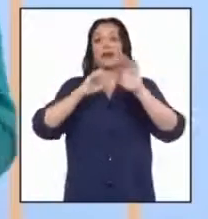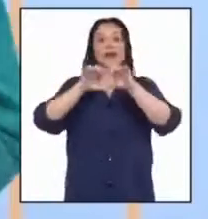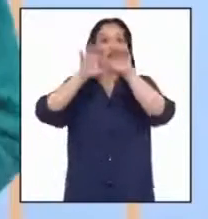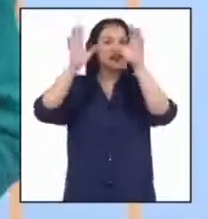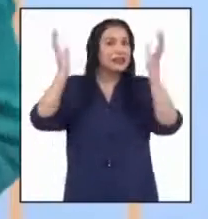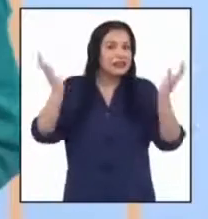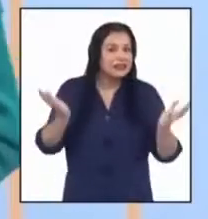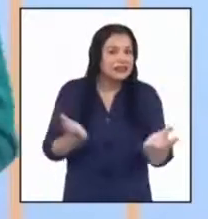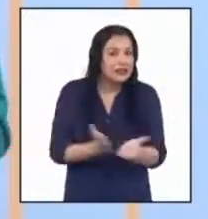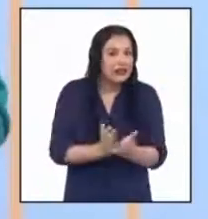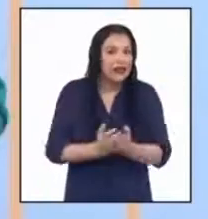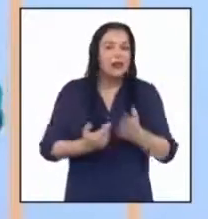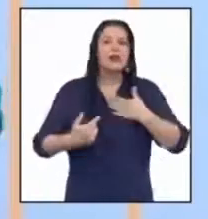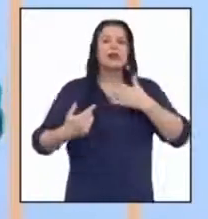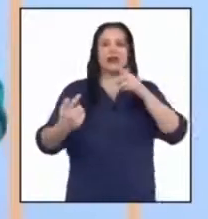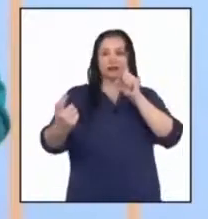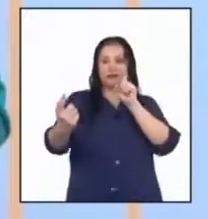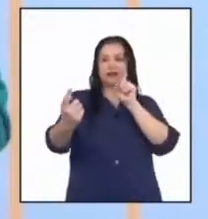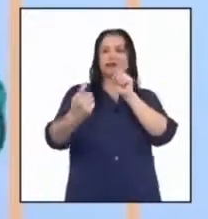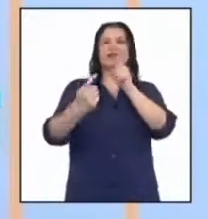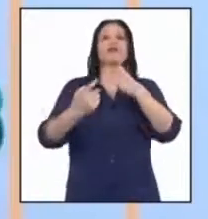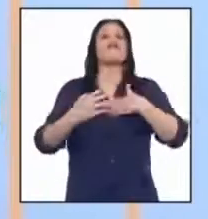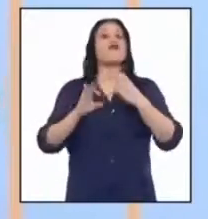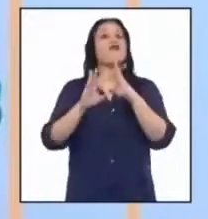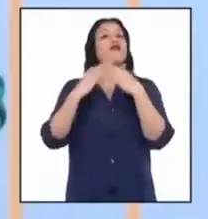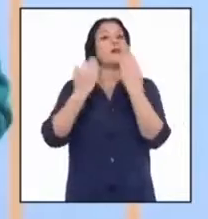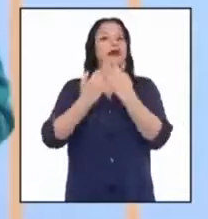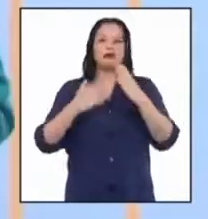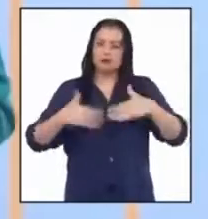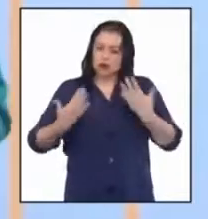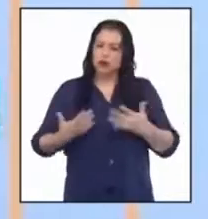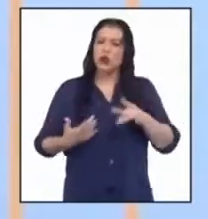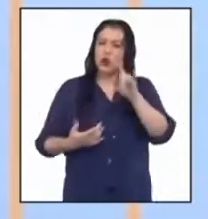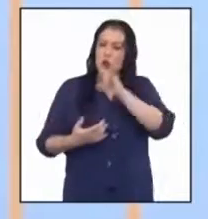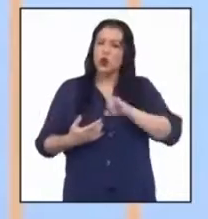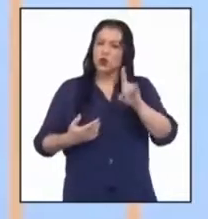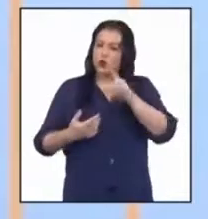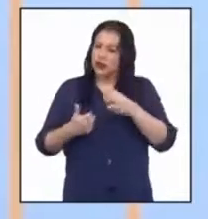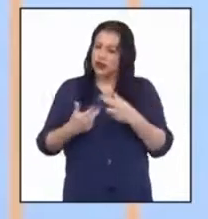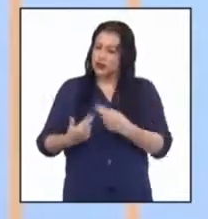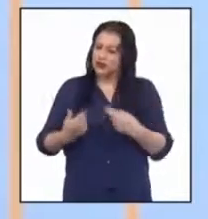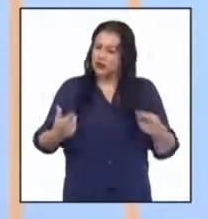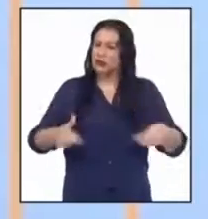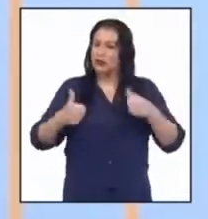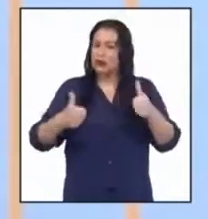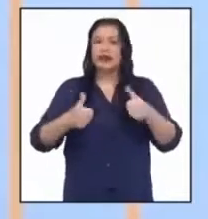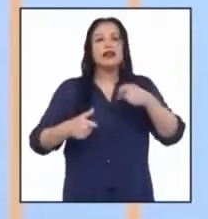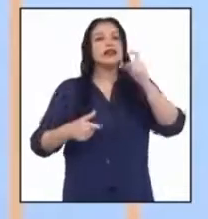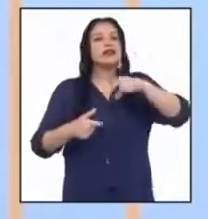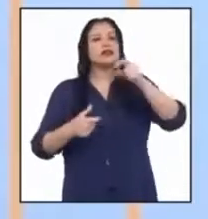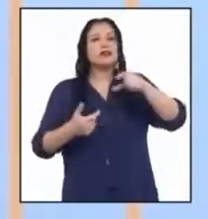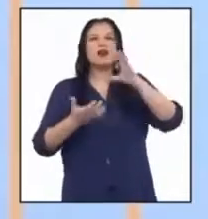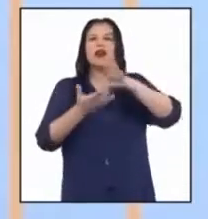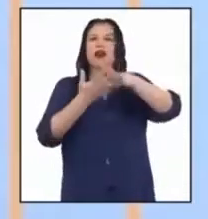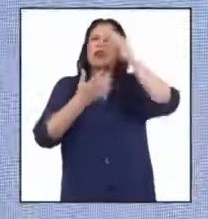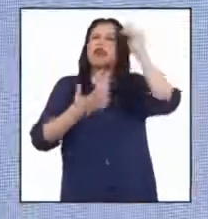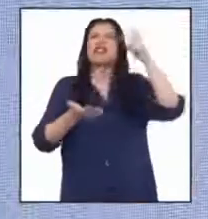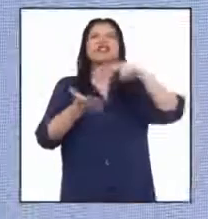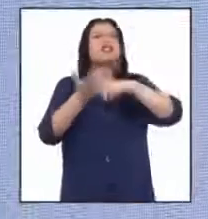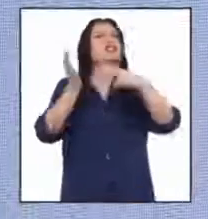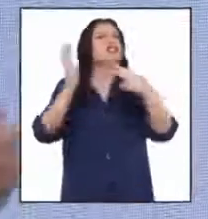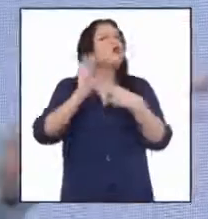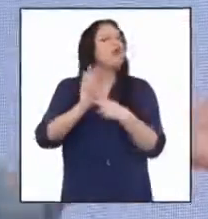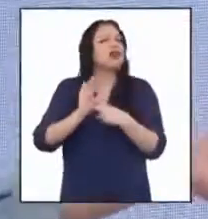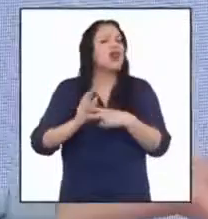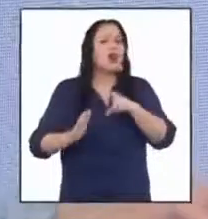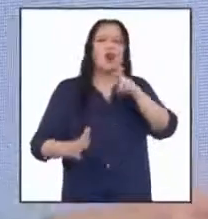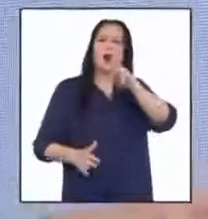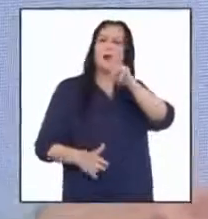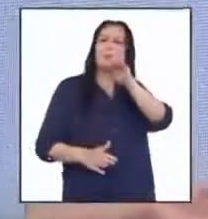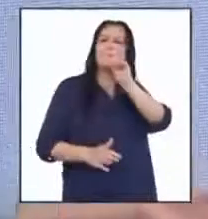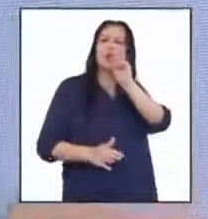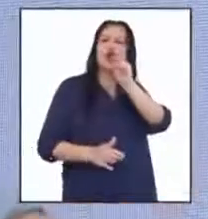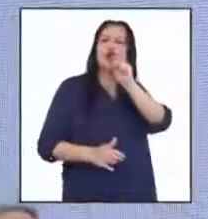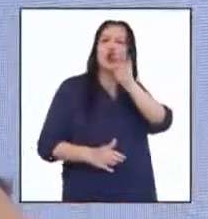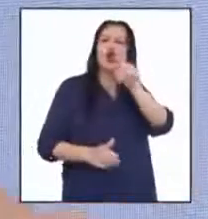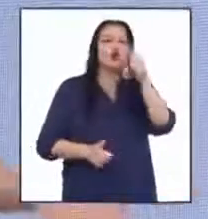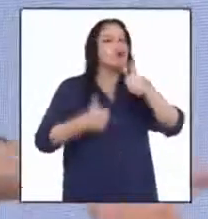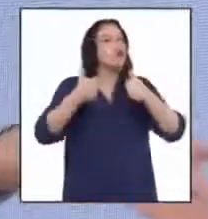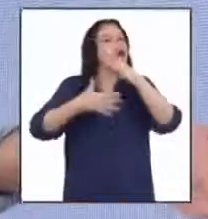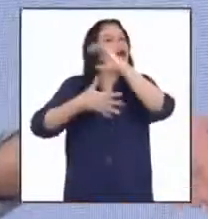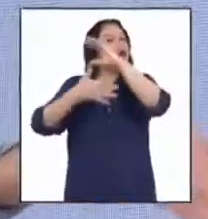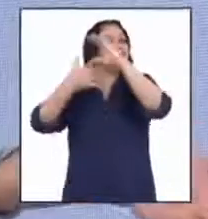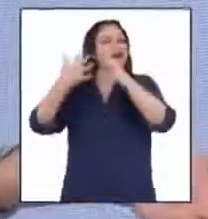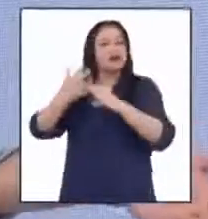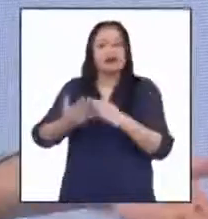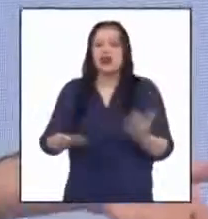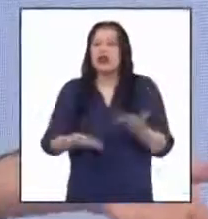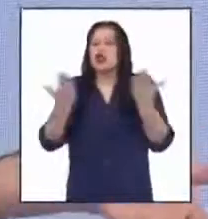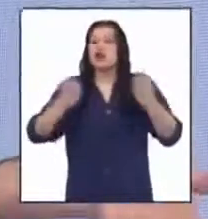nuestra familia. Y para poder utilizar bien este recurso, empecemos por saber bien qué es un monólogo, cuáles son sus características, en qué